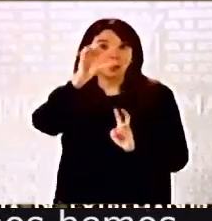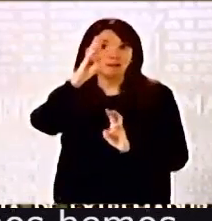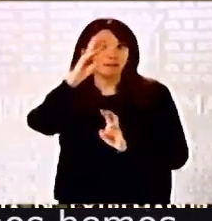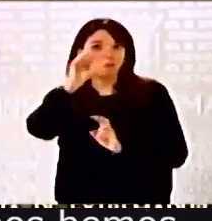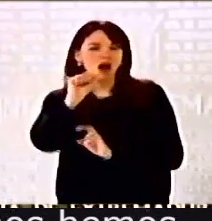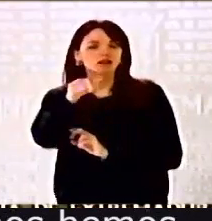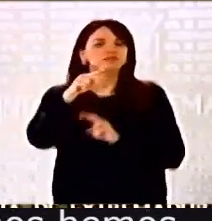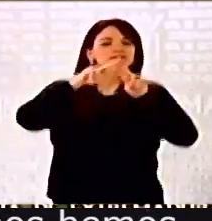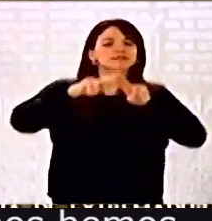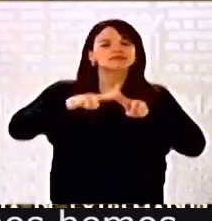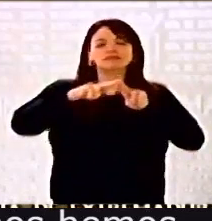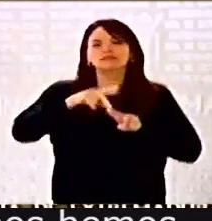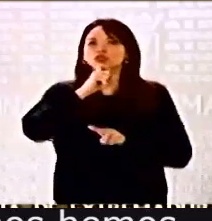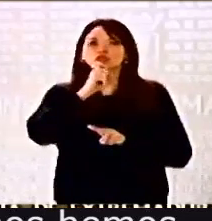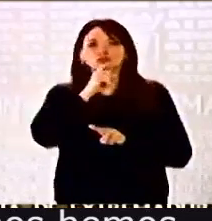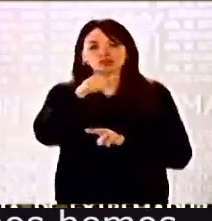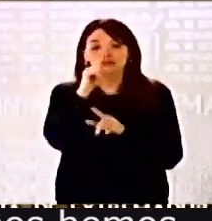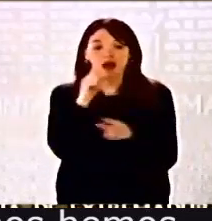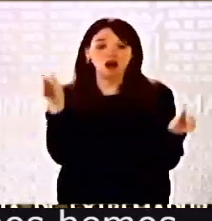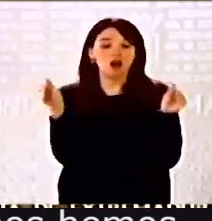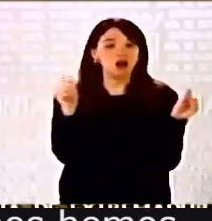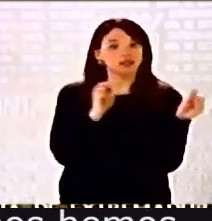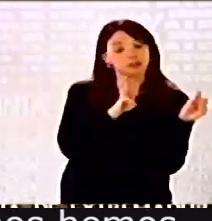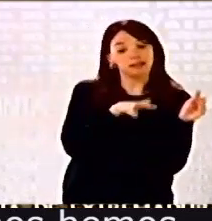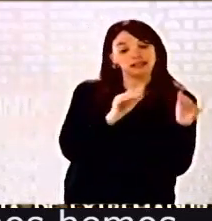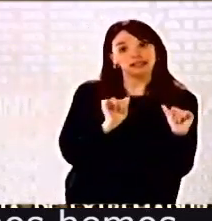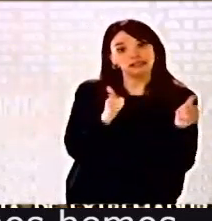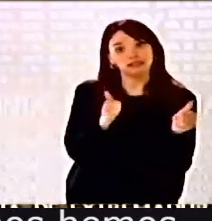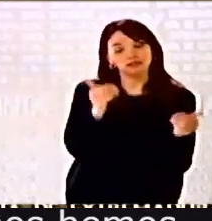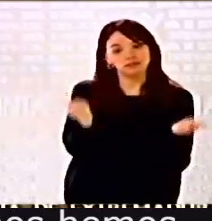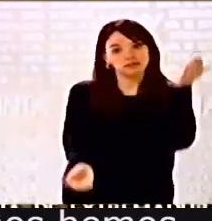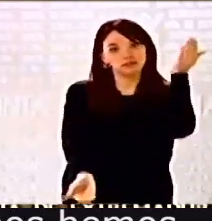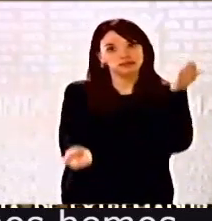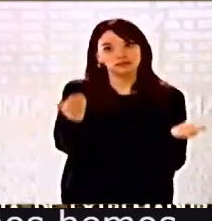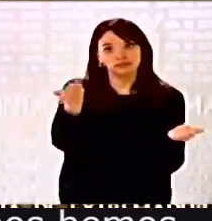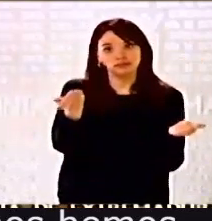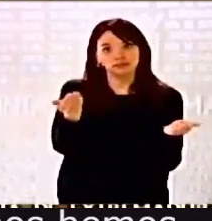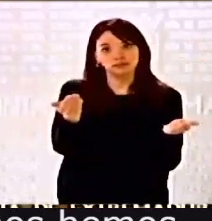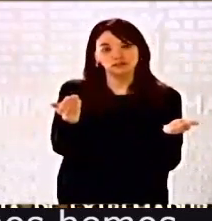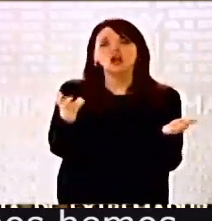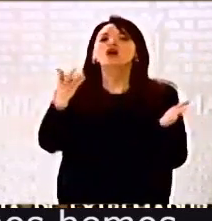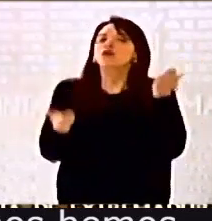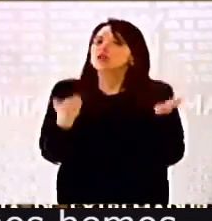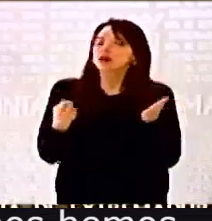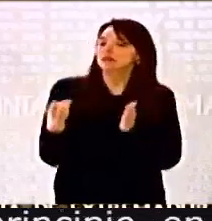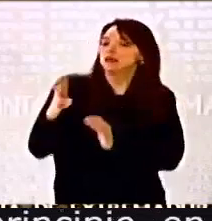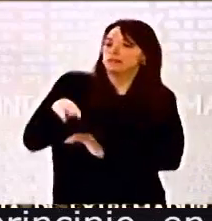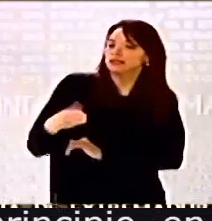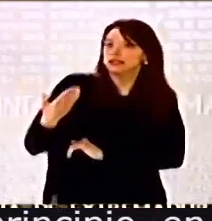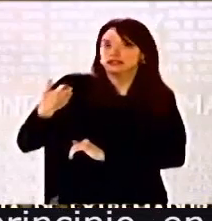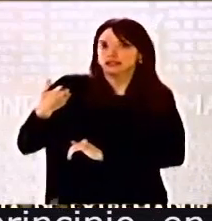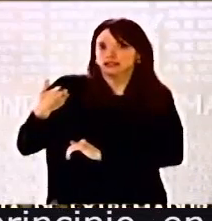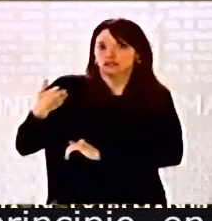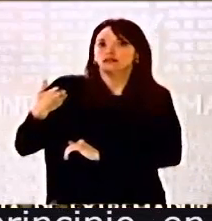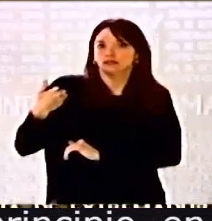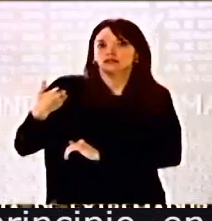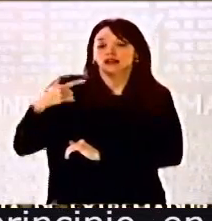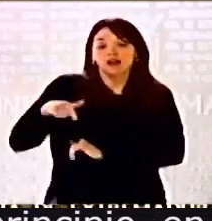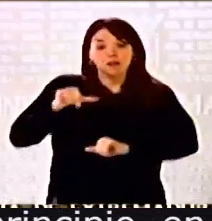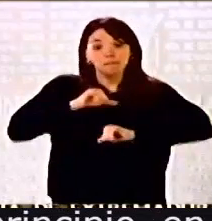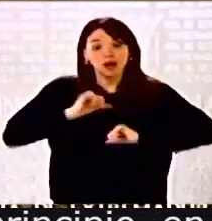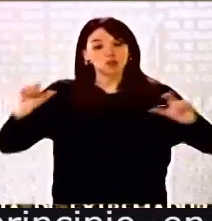Pues, en principio, en la comparativa con el trimestre anterior, en Extremadura baja el paro en 800 personas,